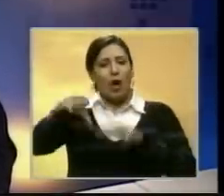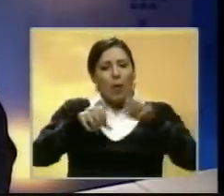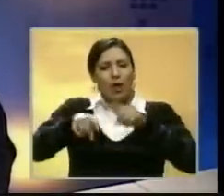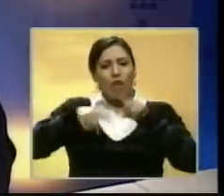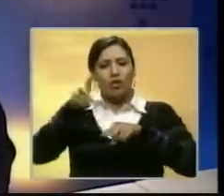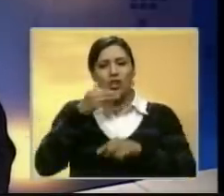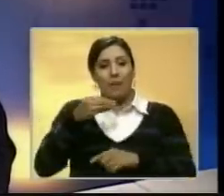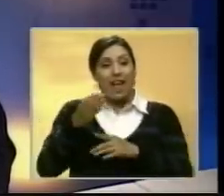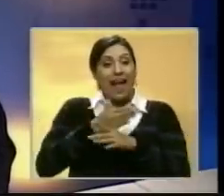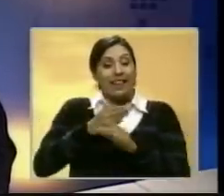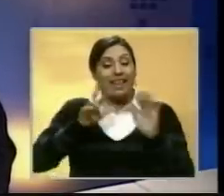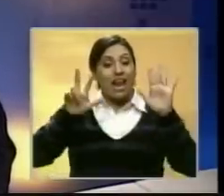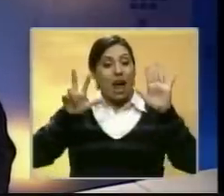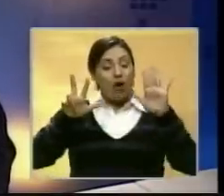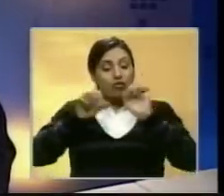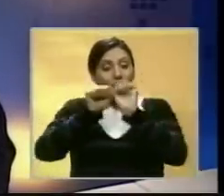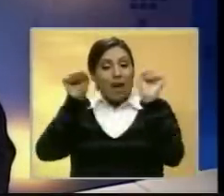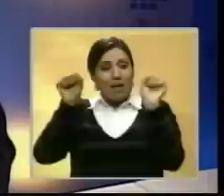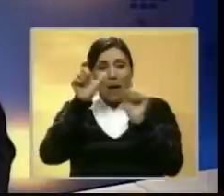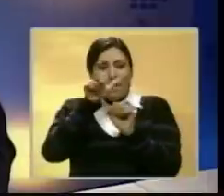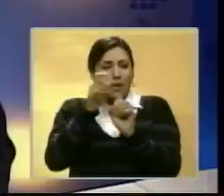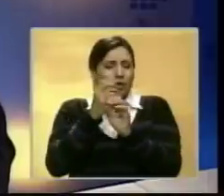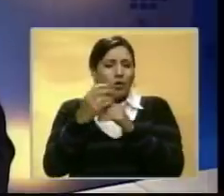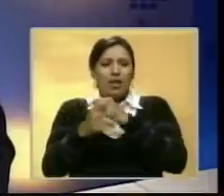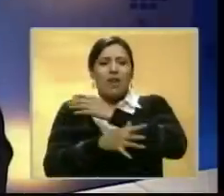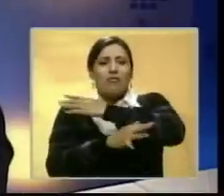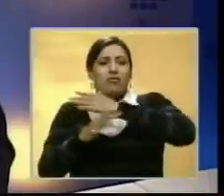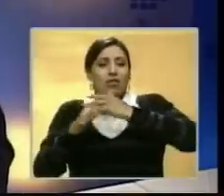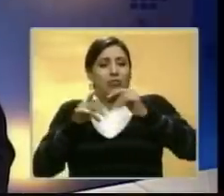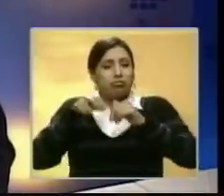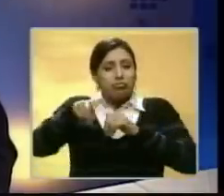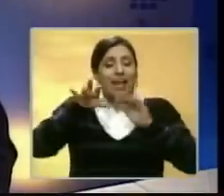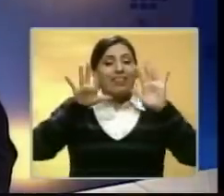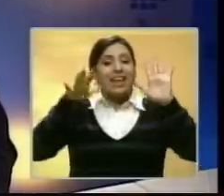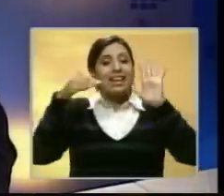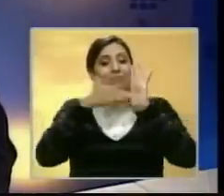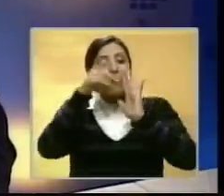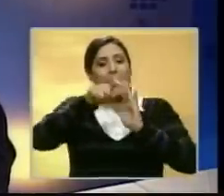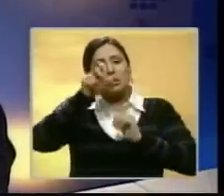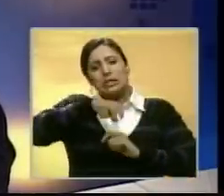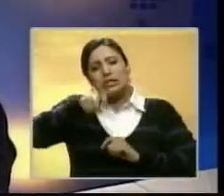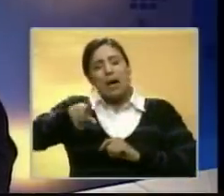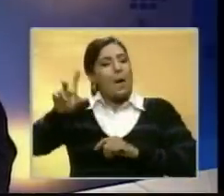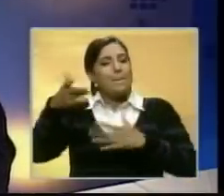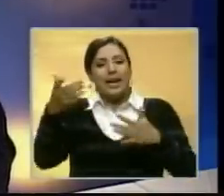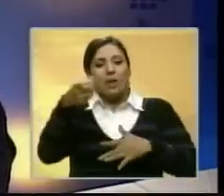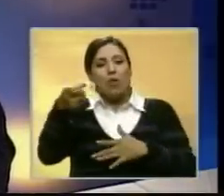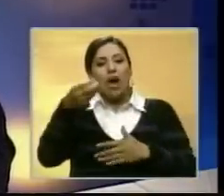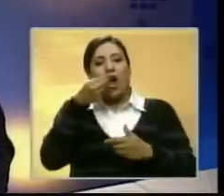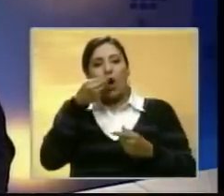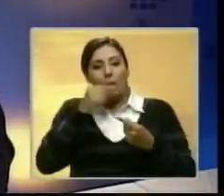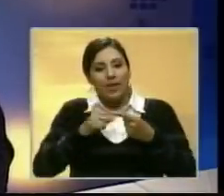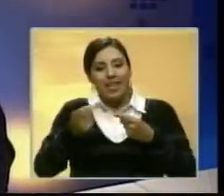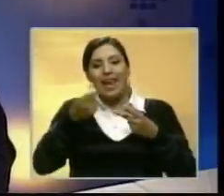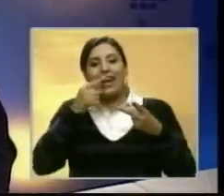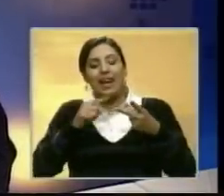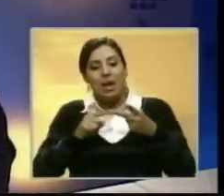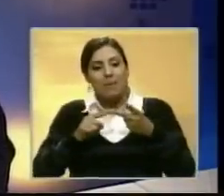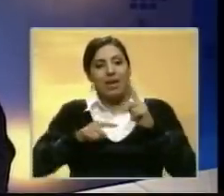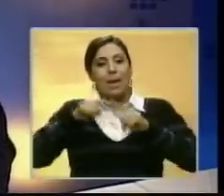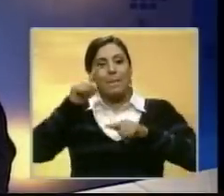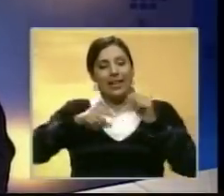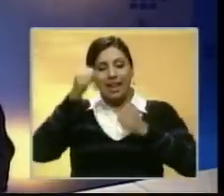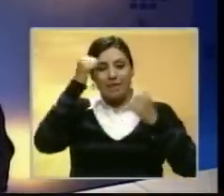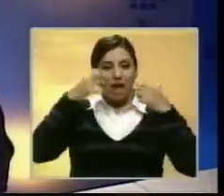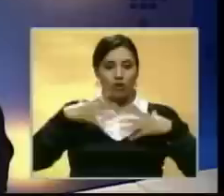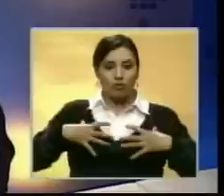que antes de las 8 de la mañana ya habían cruzado más de 10.000 venezolanos que buscaban alimentos, medicamentos y productos de